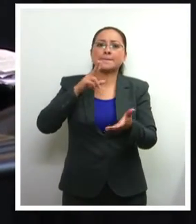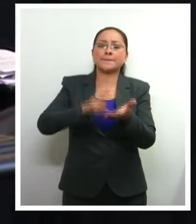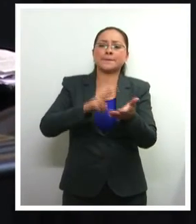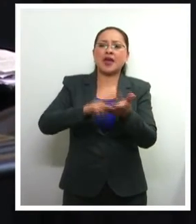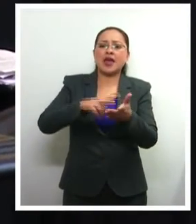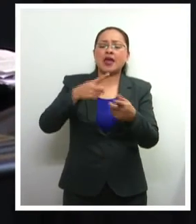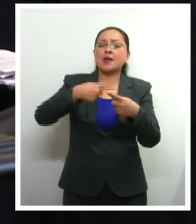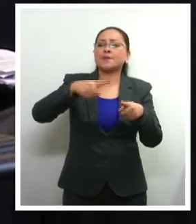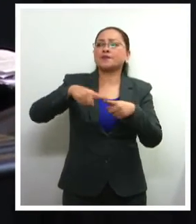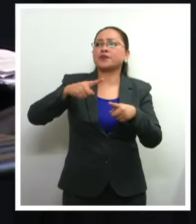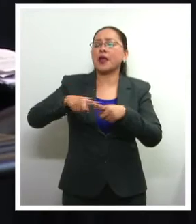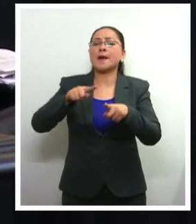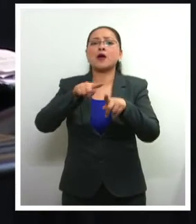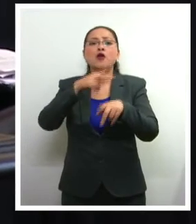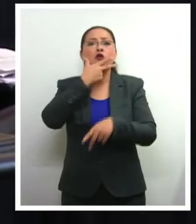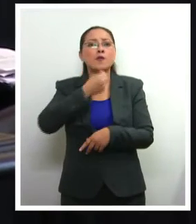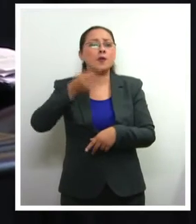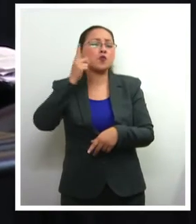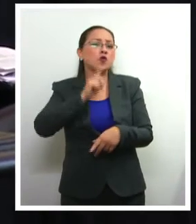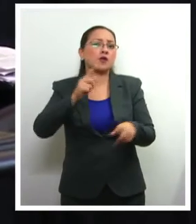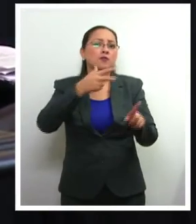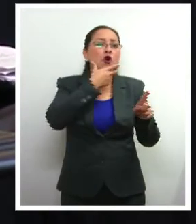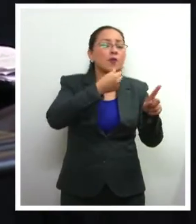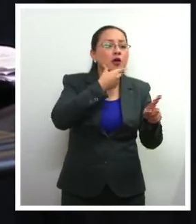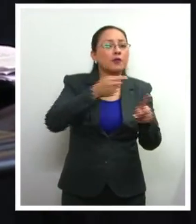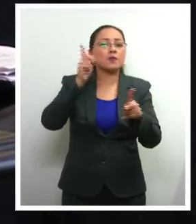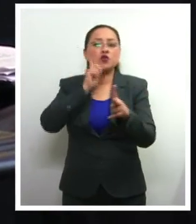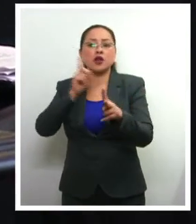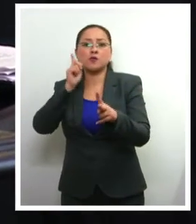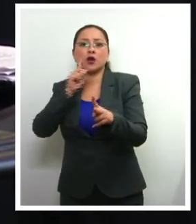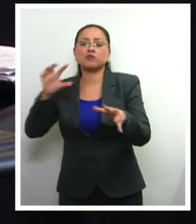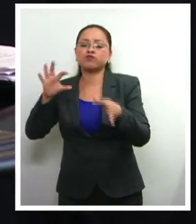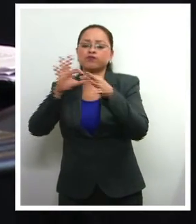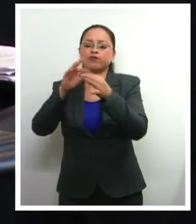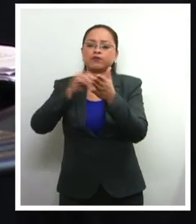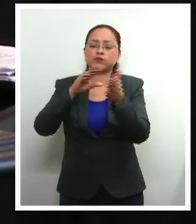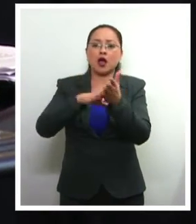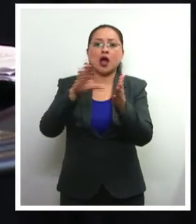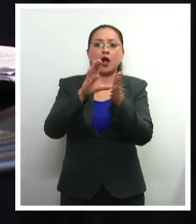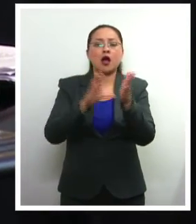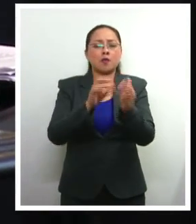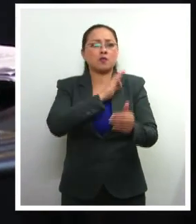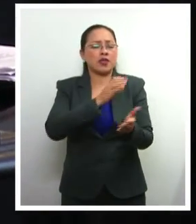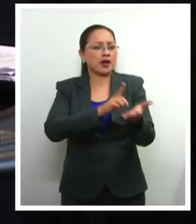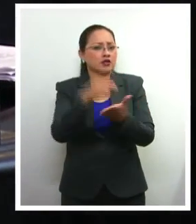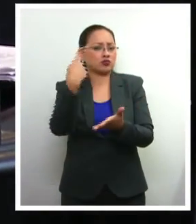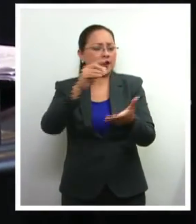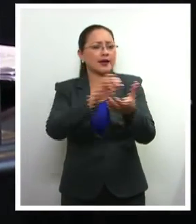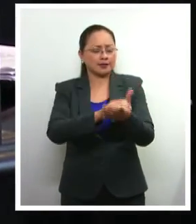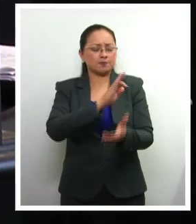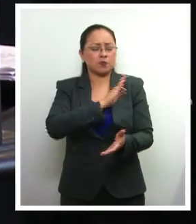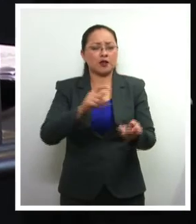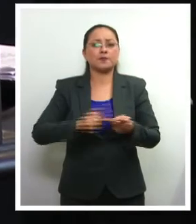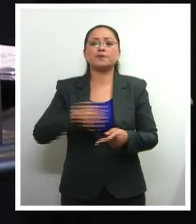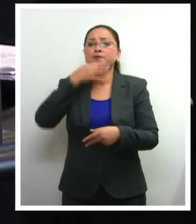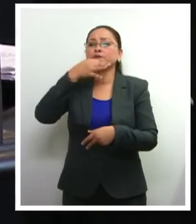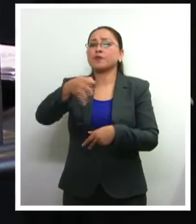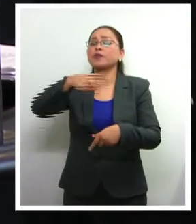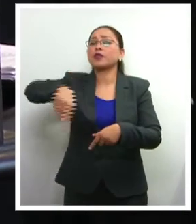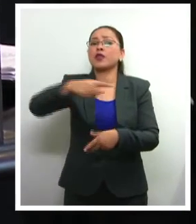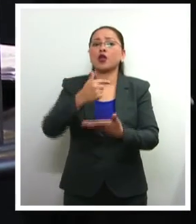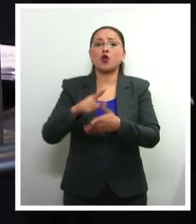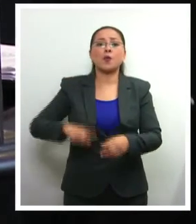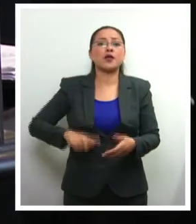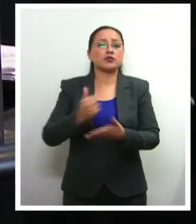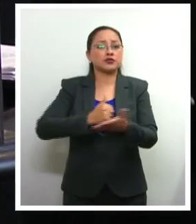sexual y el matrimonio igualitario en el texto final de la Constitución de la ciudad. Segundo, se exhorta al Gobierno de la Ciudad